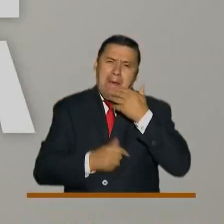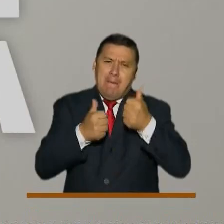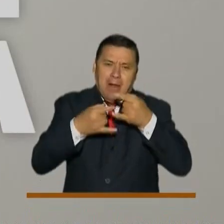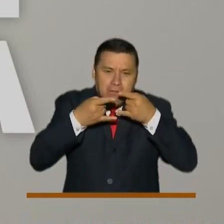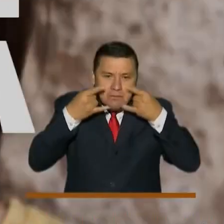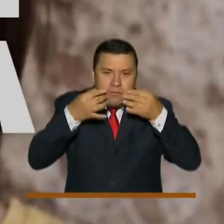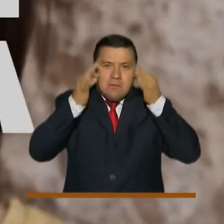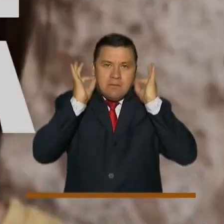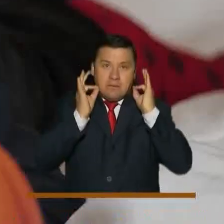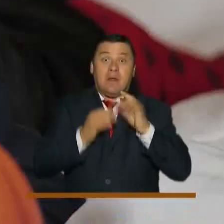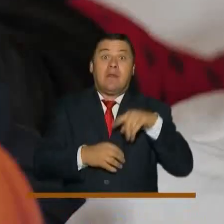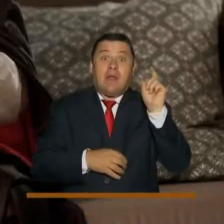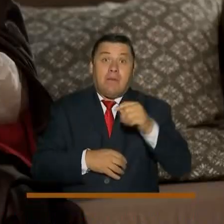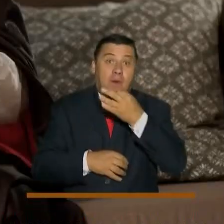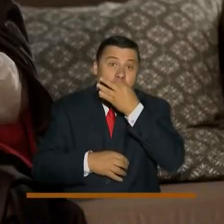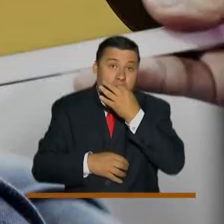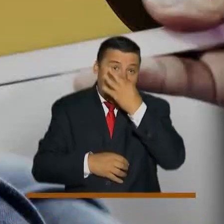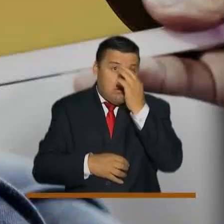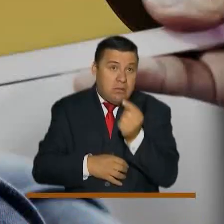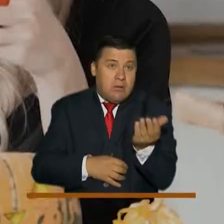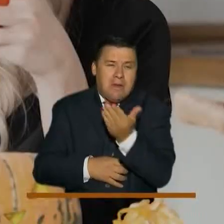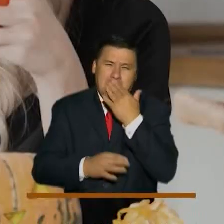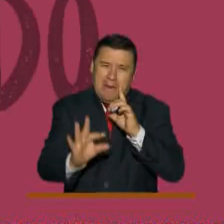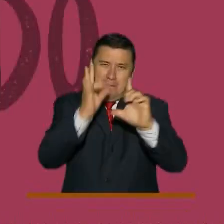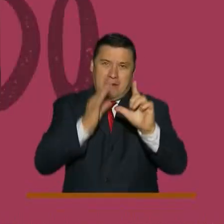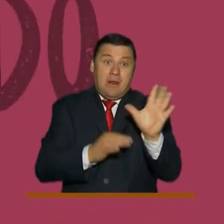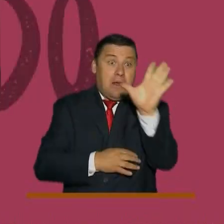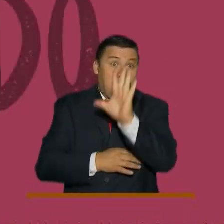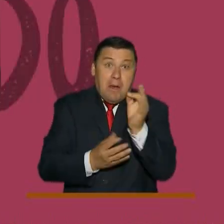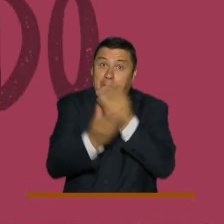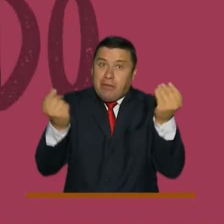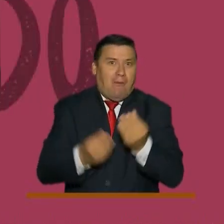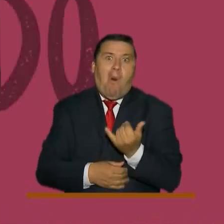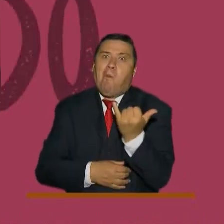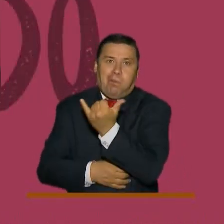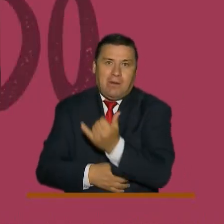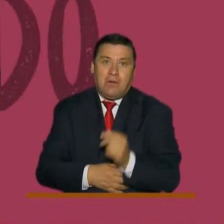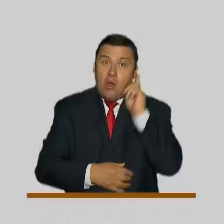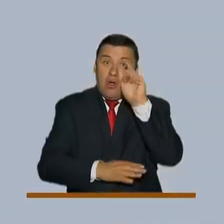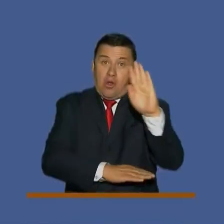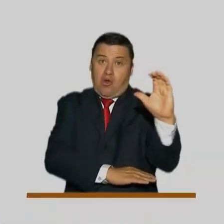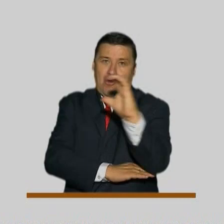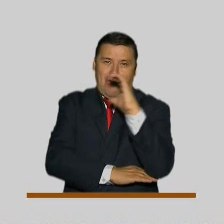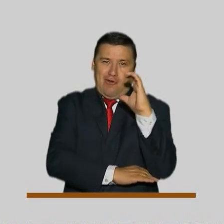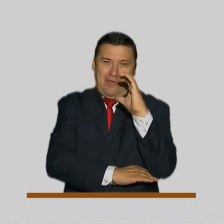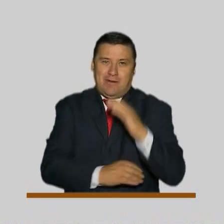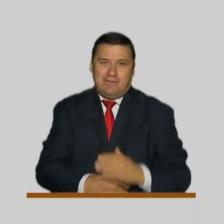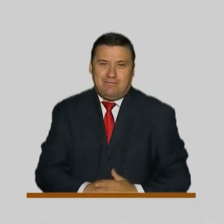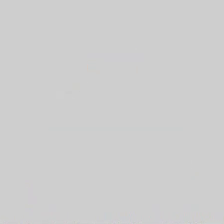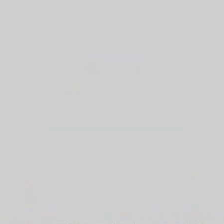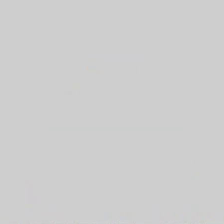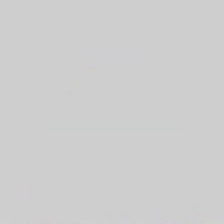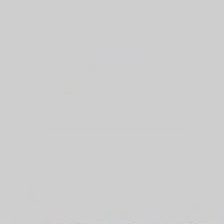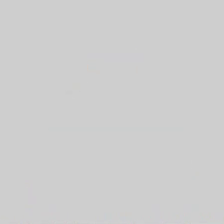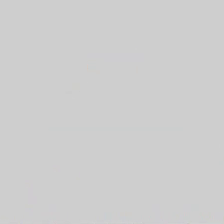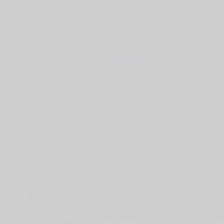el tapabocas y en Halloween la fiesta puede ser virtual. El virus no se ha ido. Gobierno de